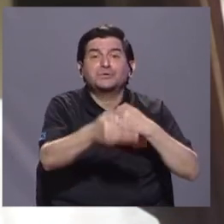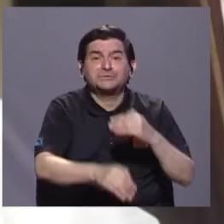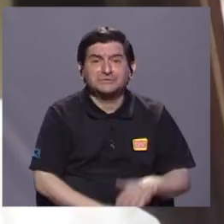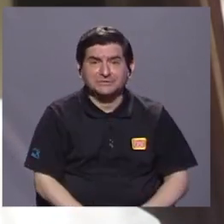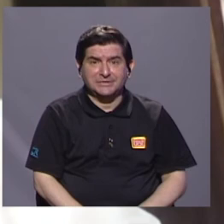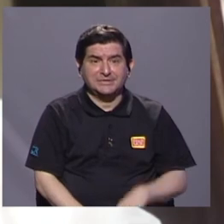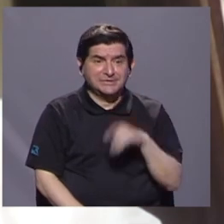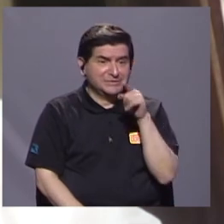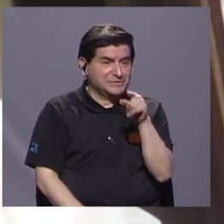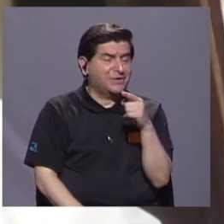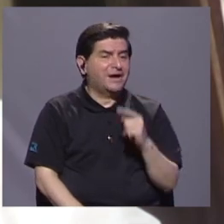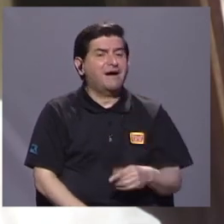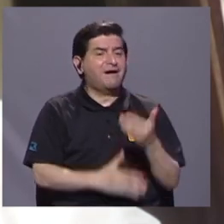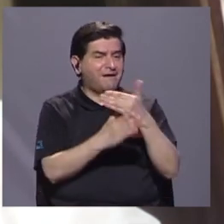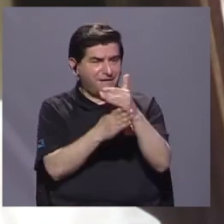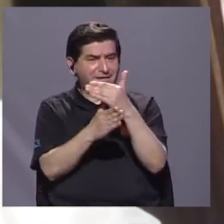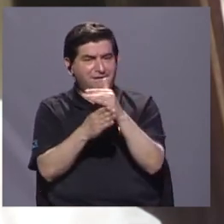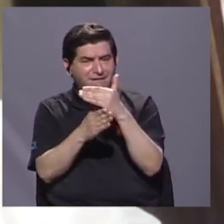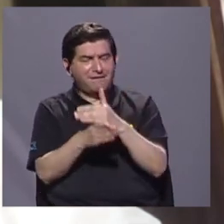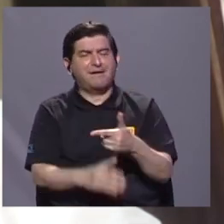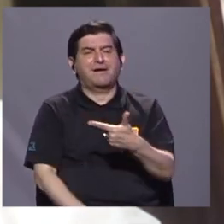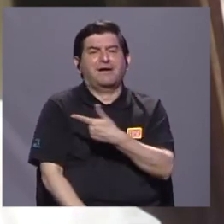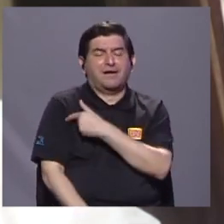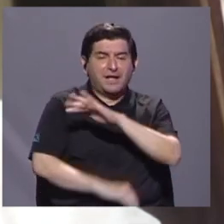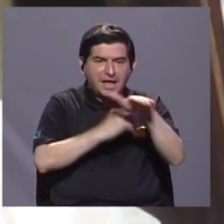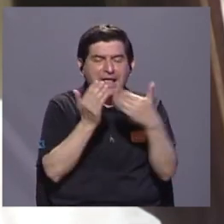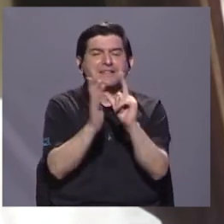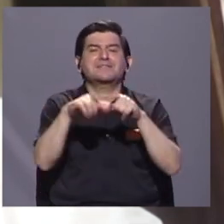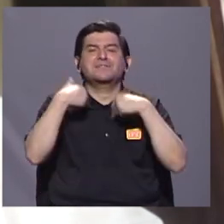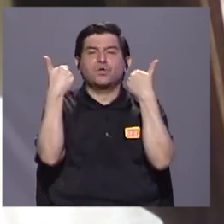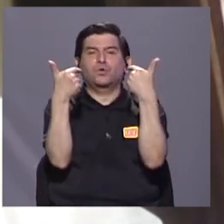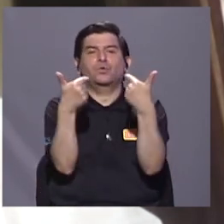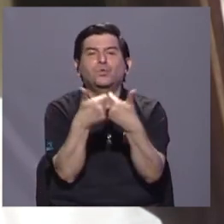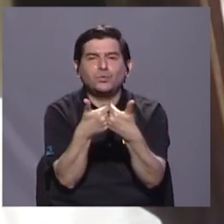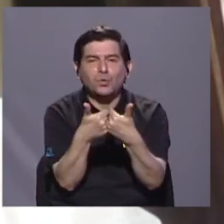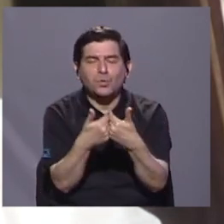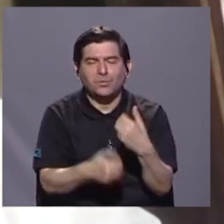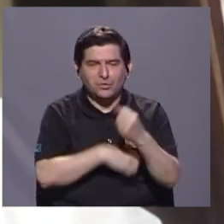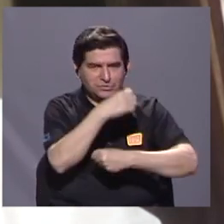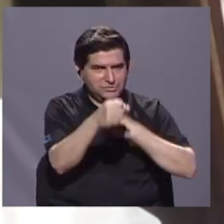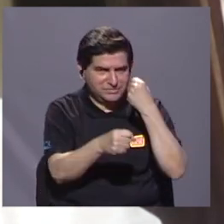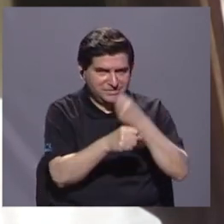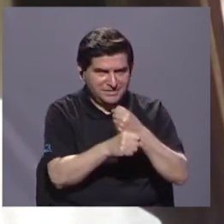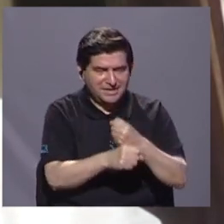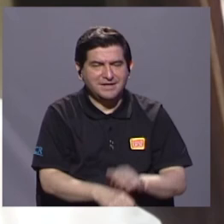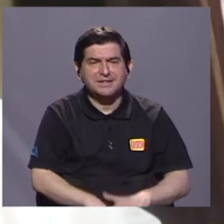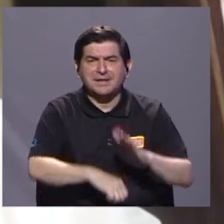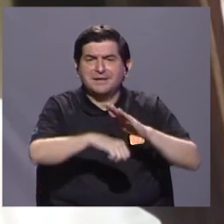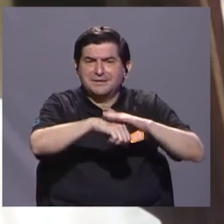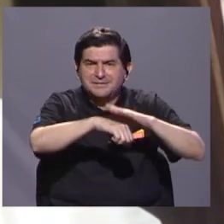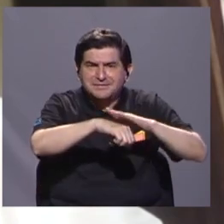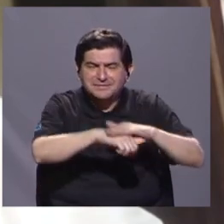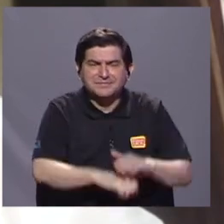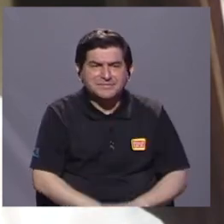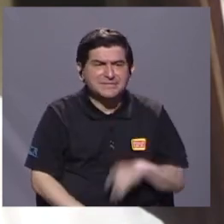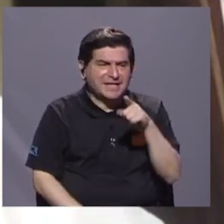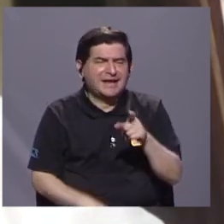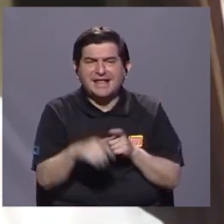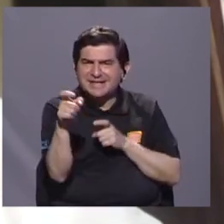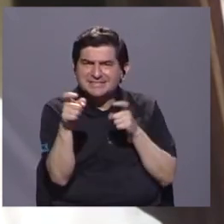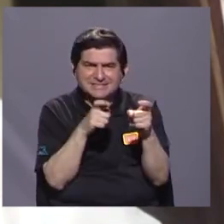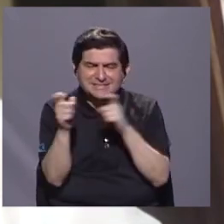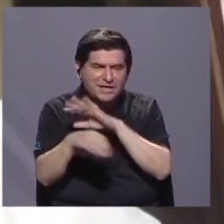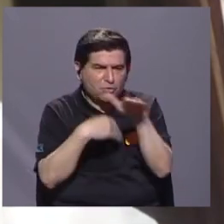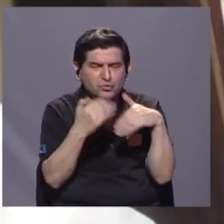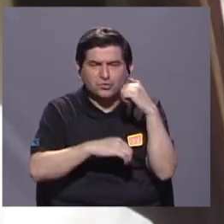se generara una distribución de las vacunas en todos los grupos de edad, para poder generar este control en